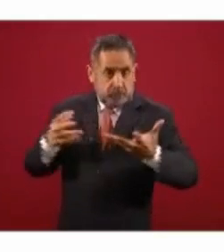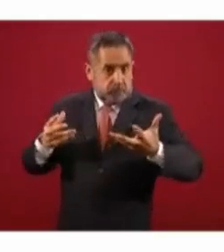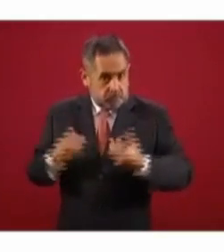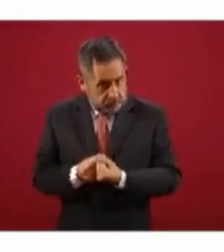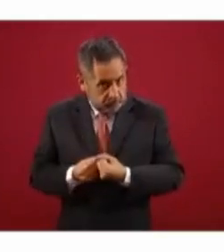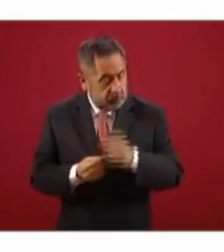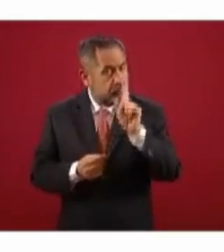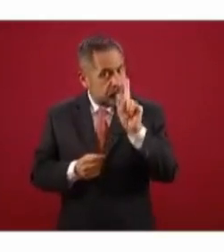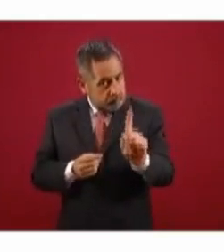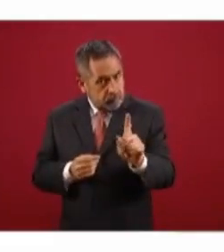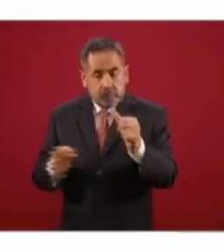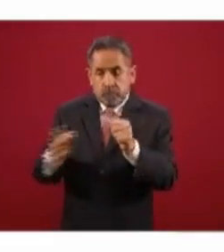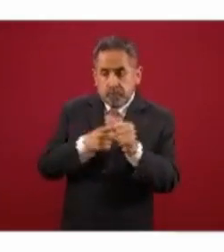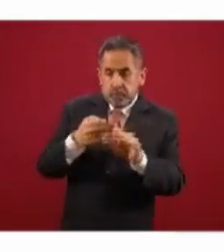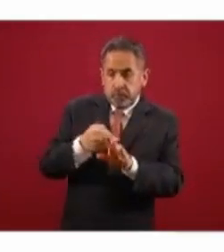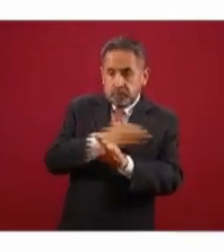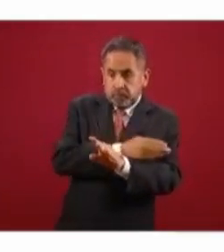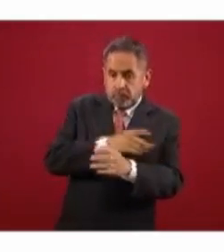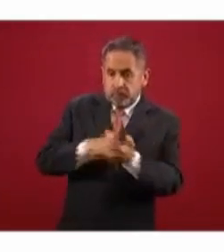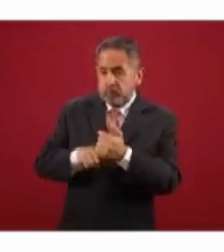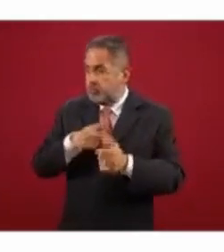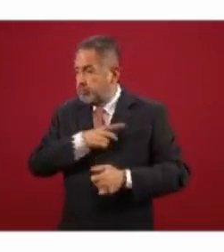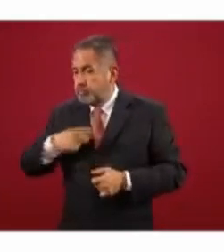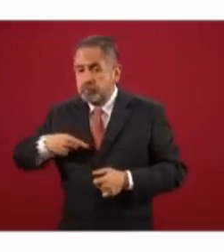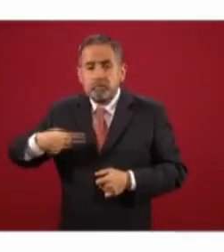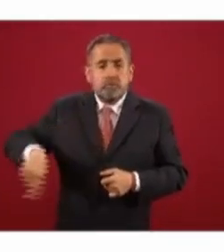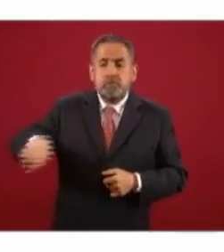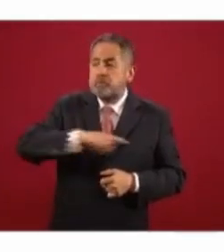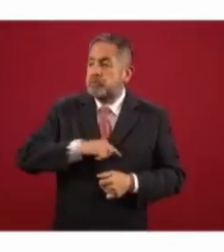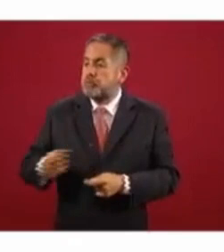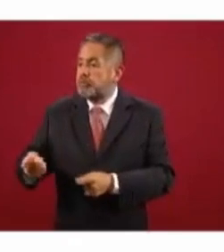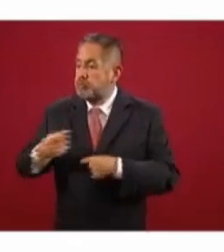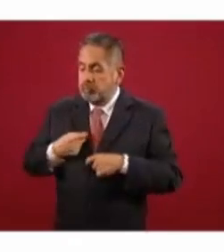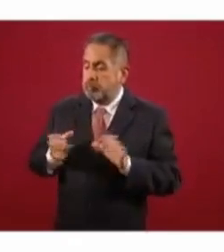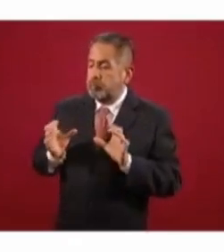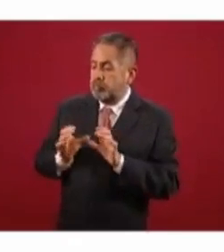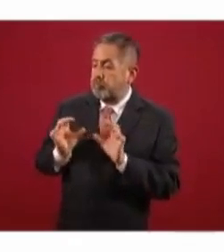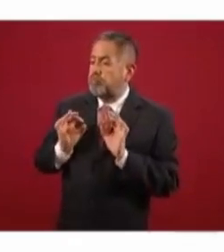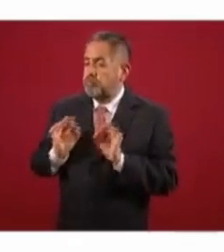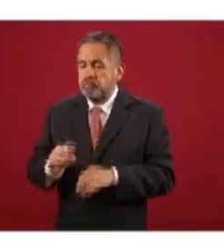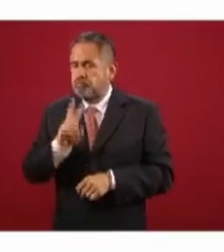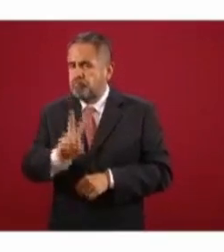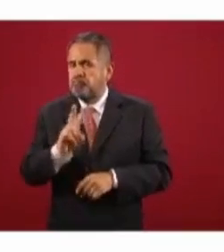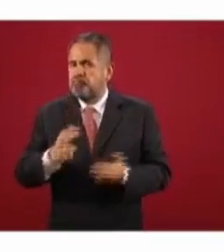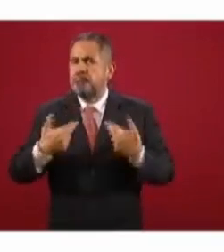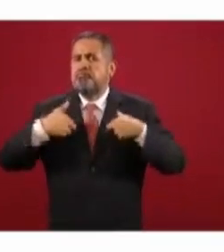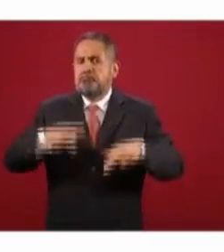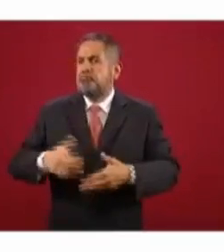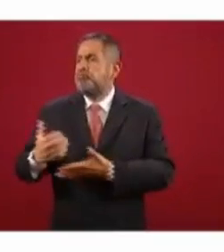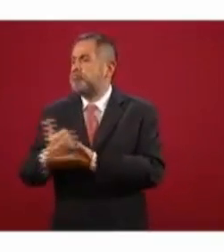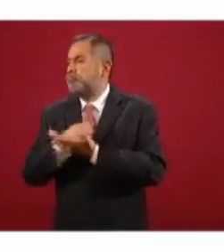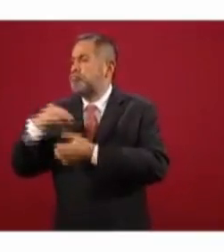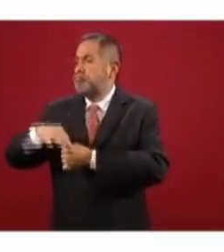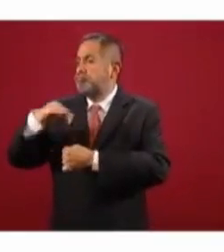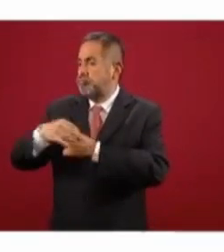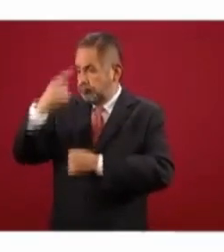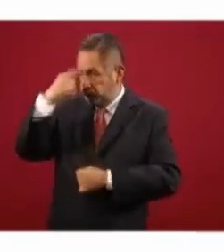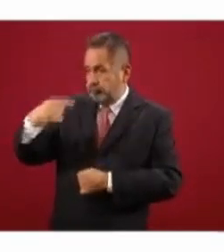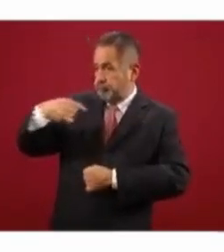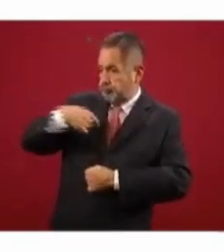previamente debe recibir una constancia de representatividad, es decir,